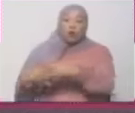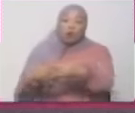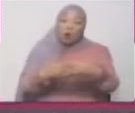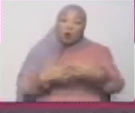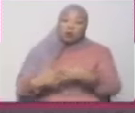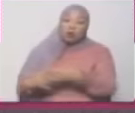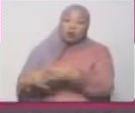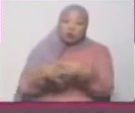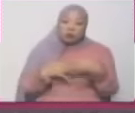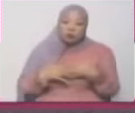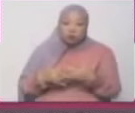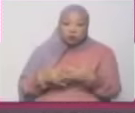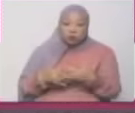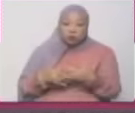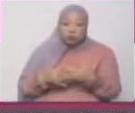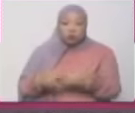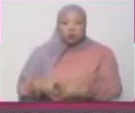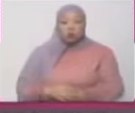Norteamericano.